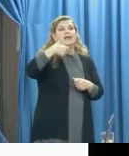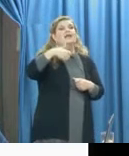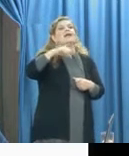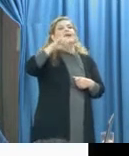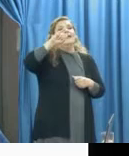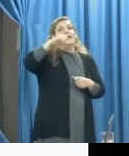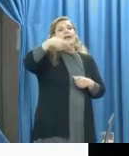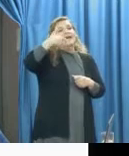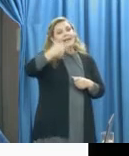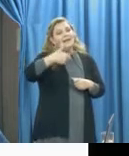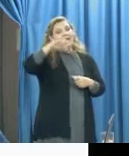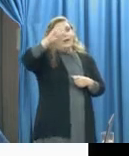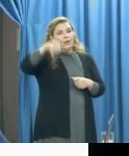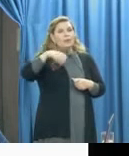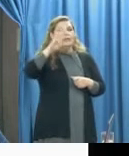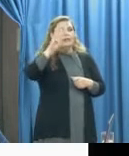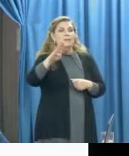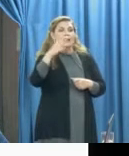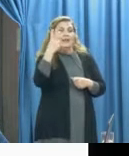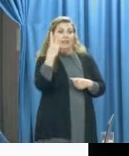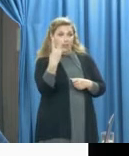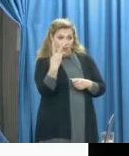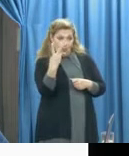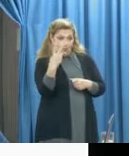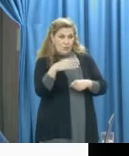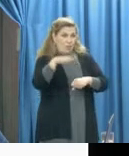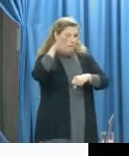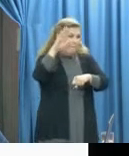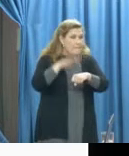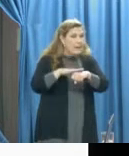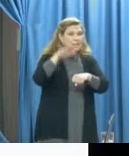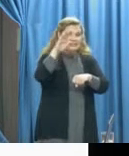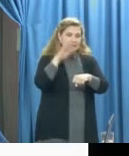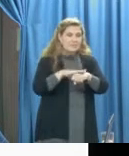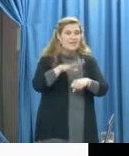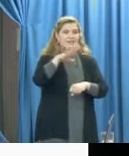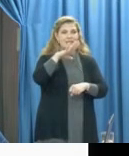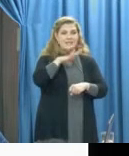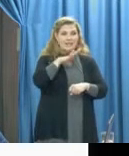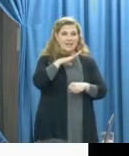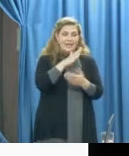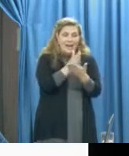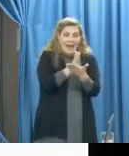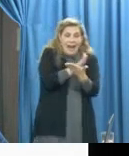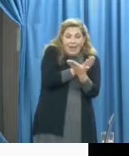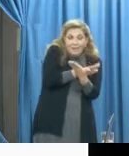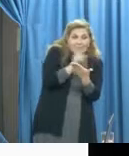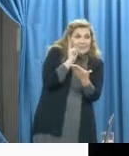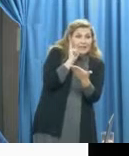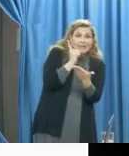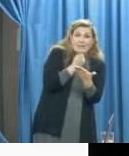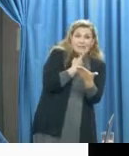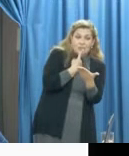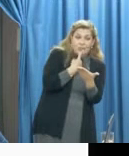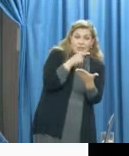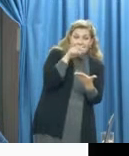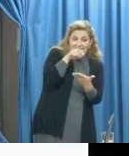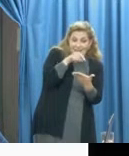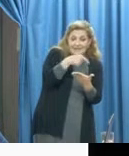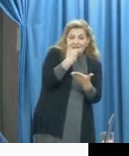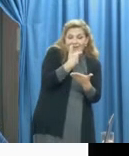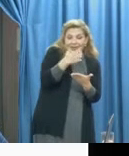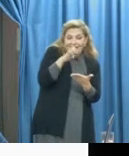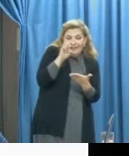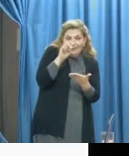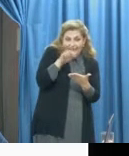Esta mutación es la más frecuente también. Dentro de las recesivas, la mitad de todas las sorderas no sindrómicas llegan